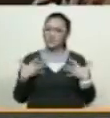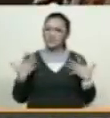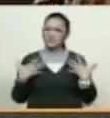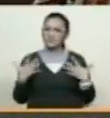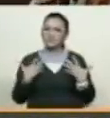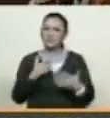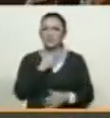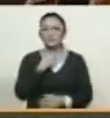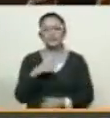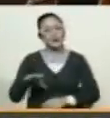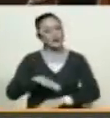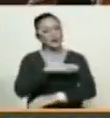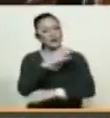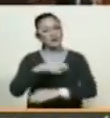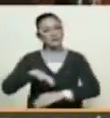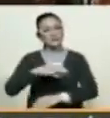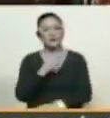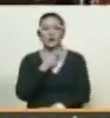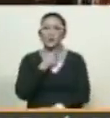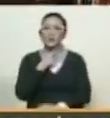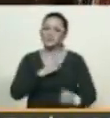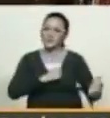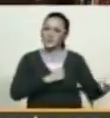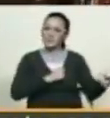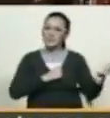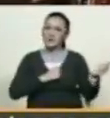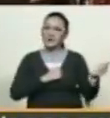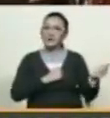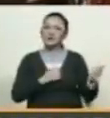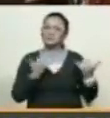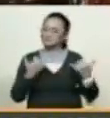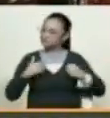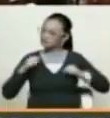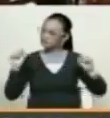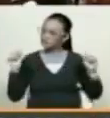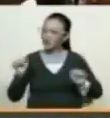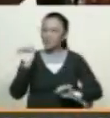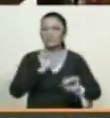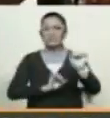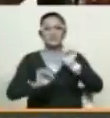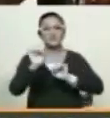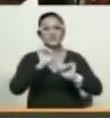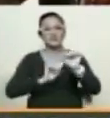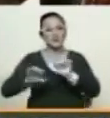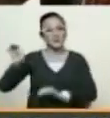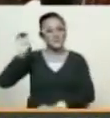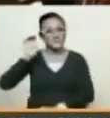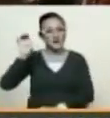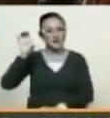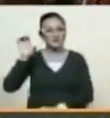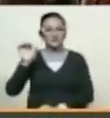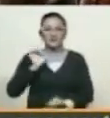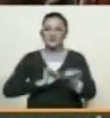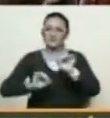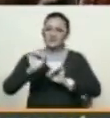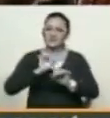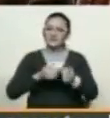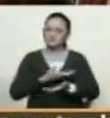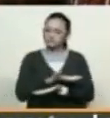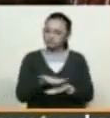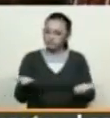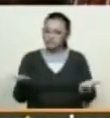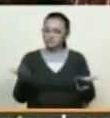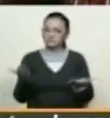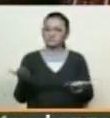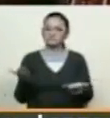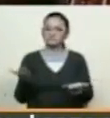le gusta cantar, que le gusta bailar, y que estamos dispuestos a defender esta patria, a defender esta tierra y